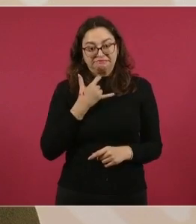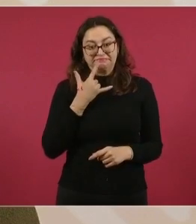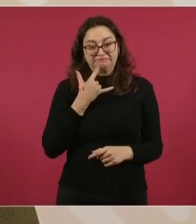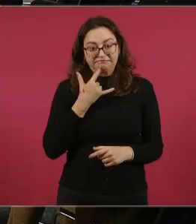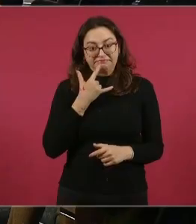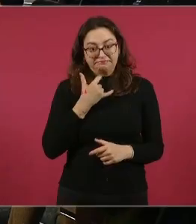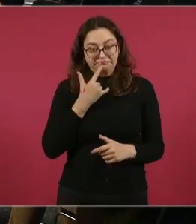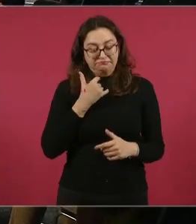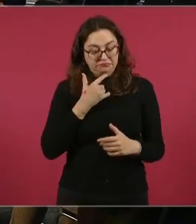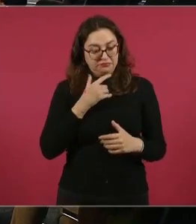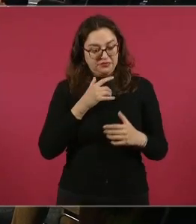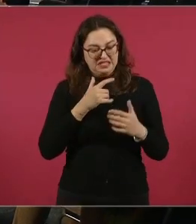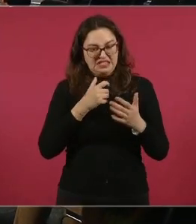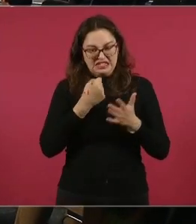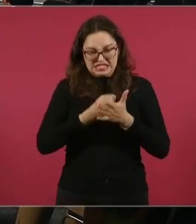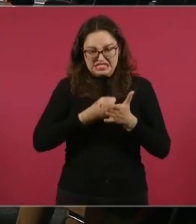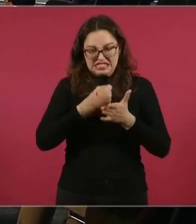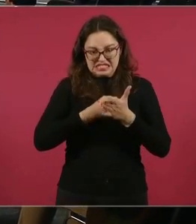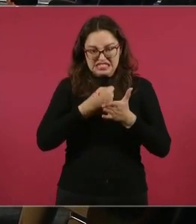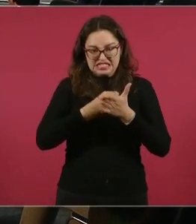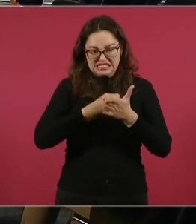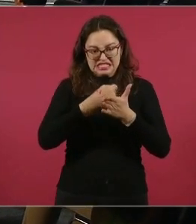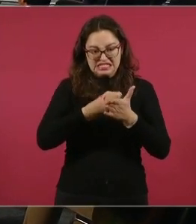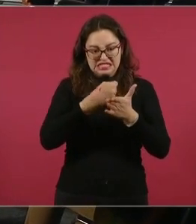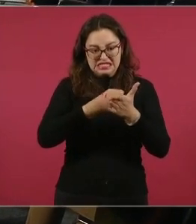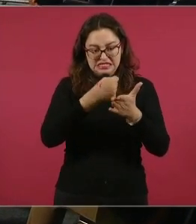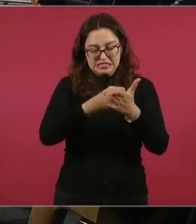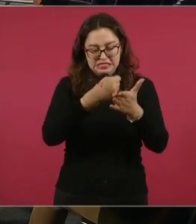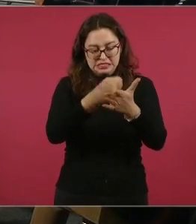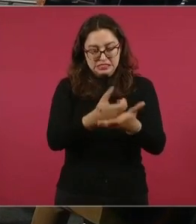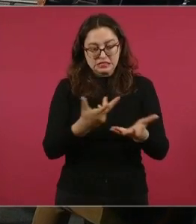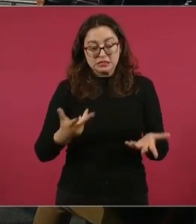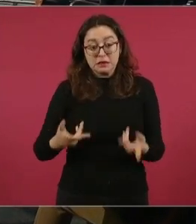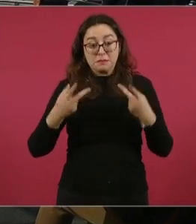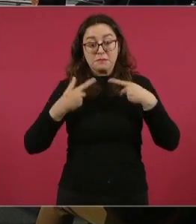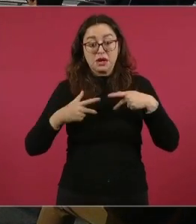Hay comisiones para evaluar ascensos.